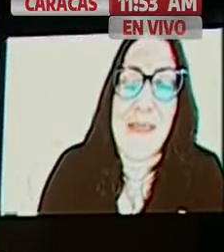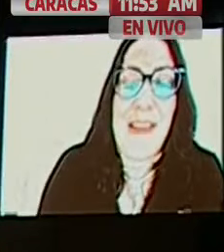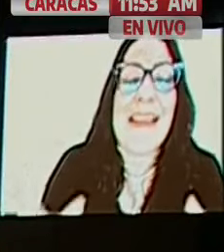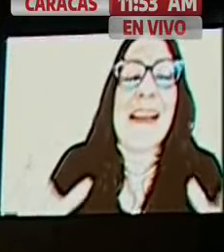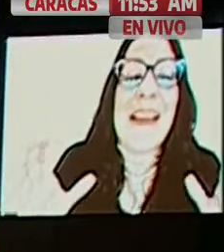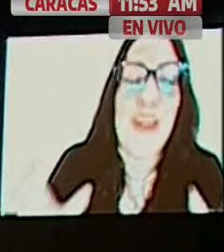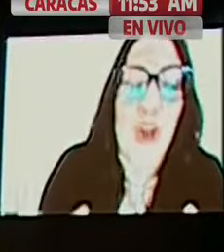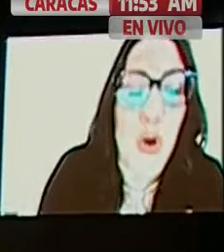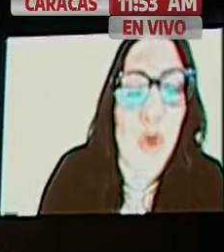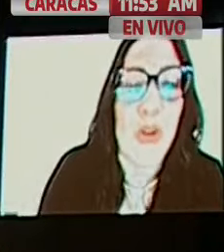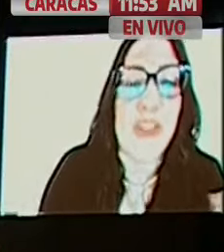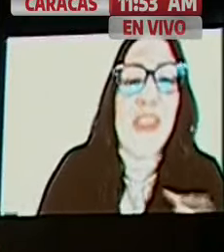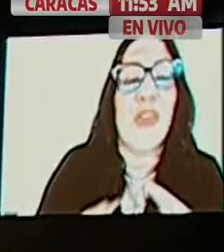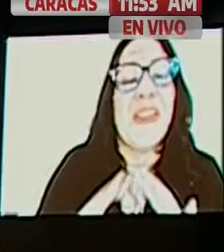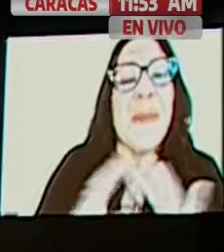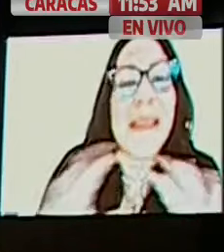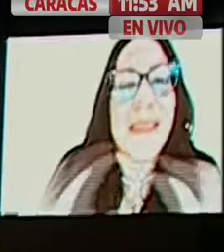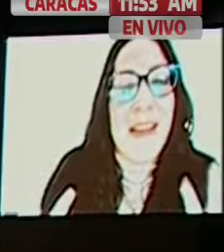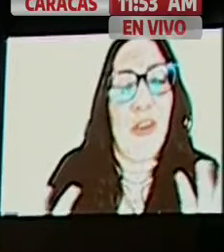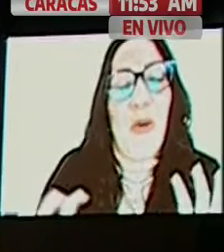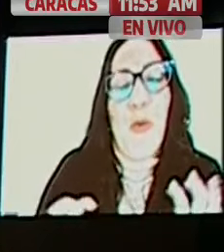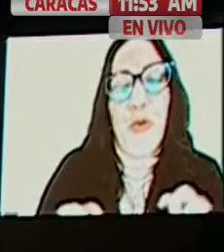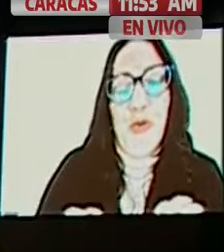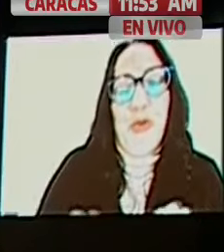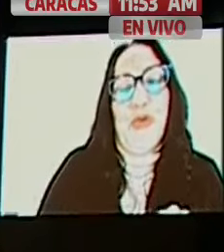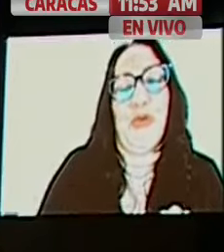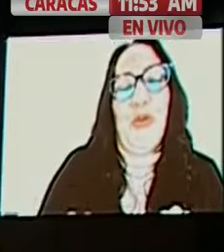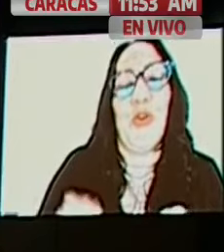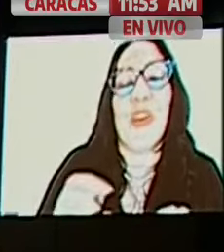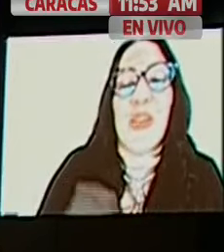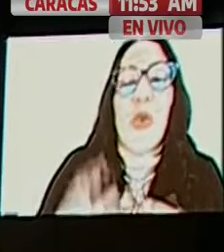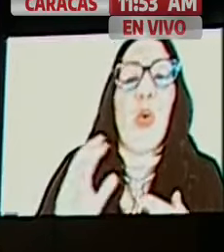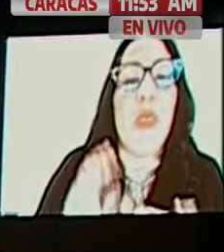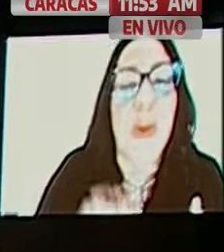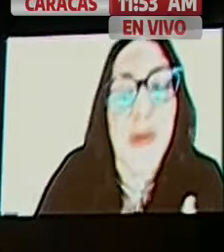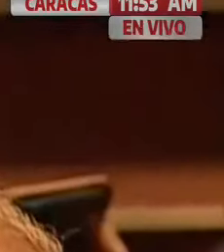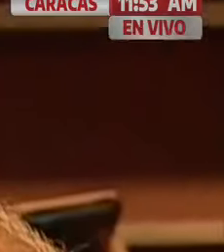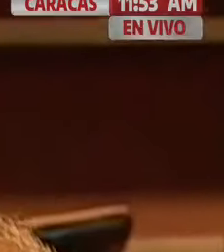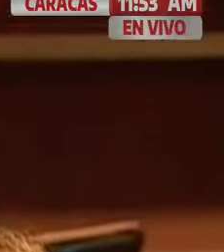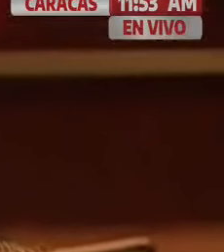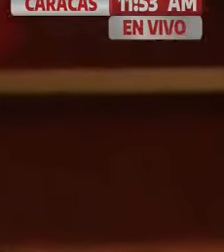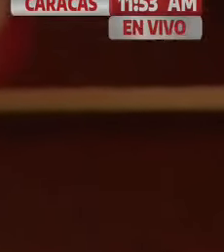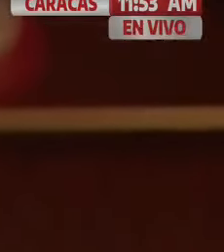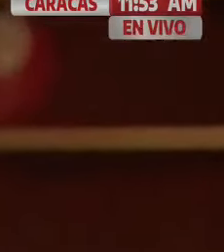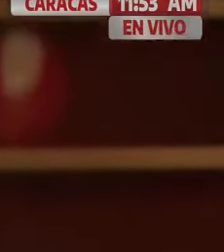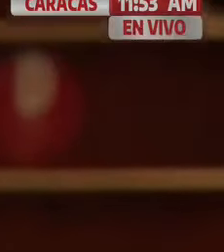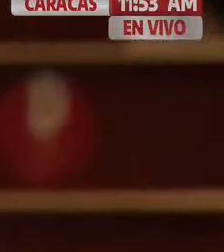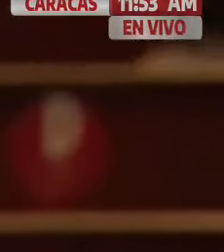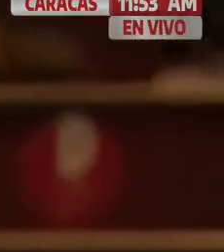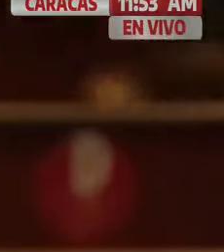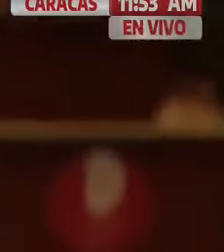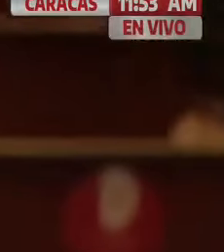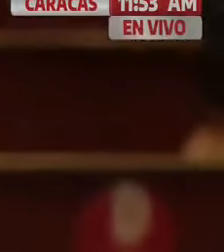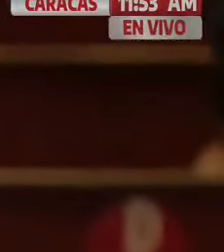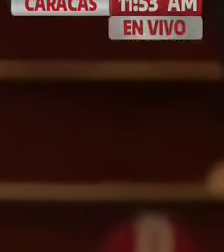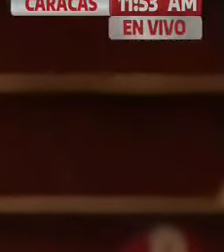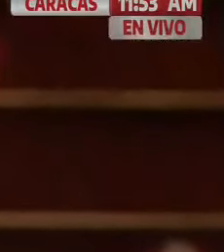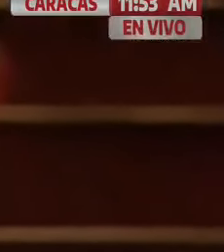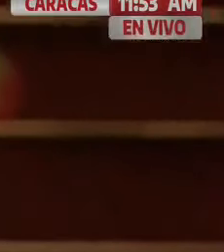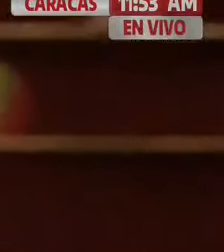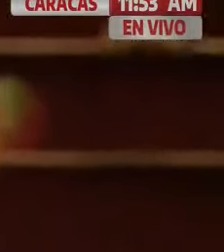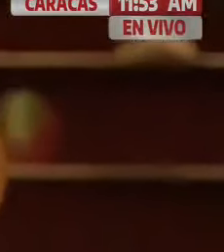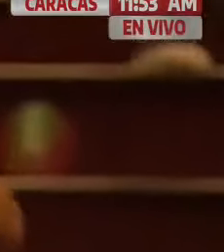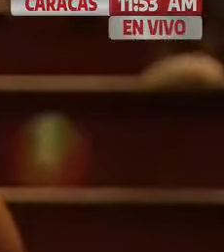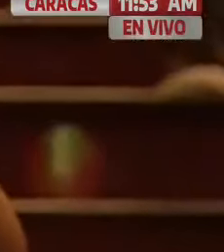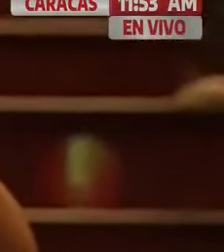superar el claroscuro de donde emergen los monstruos, logrando una nueva hegemonía y conquistando, o asegurando la